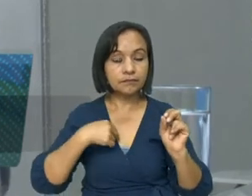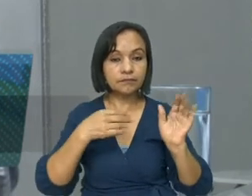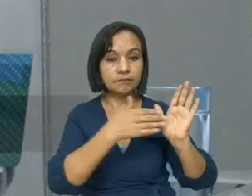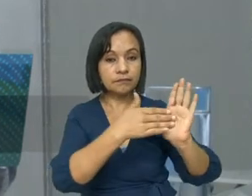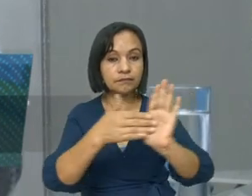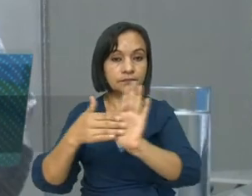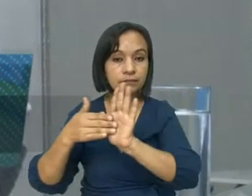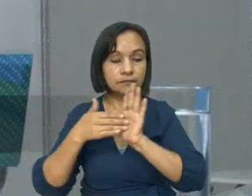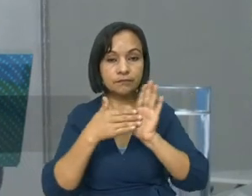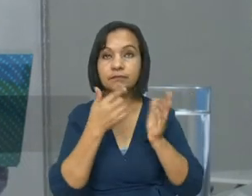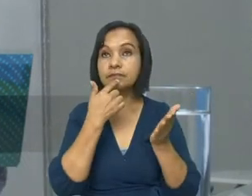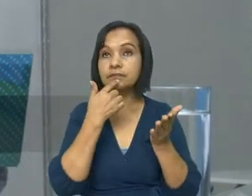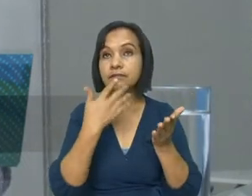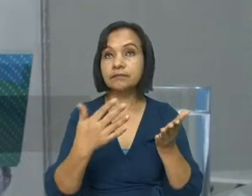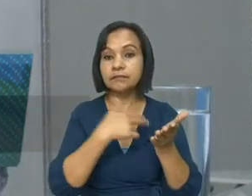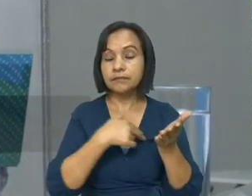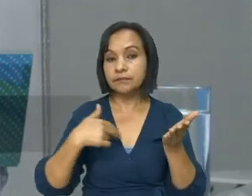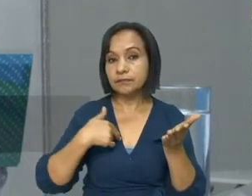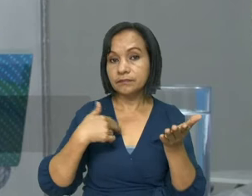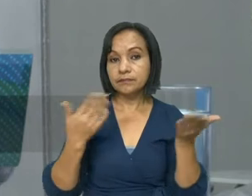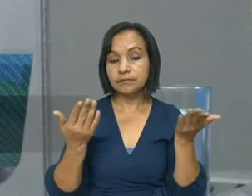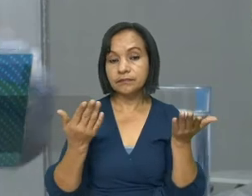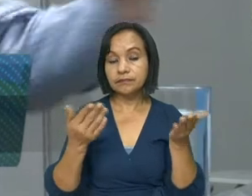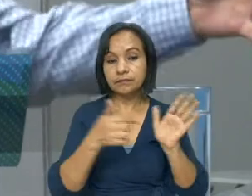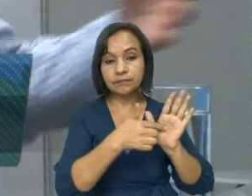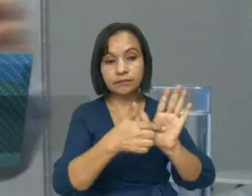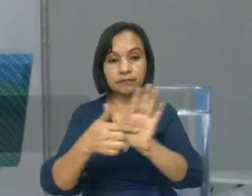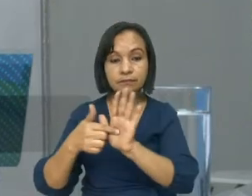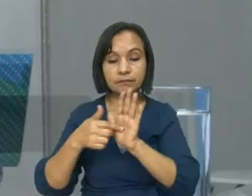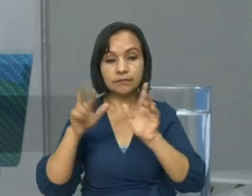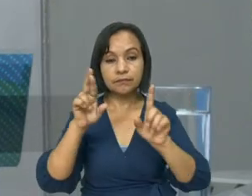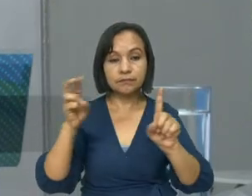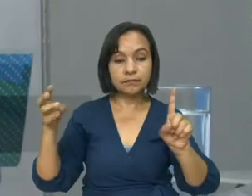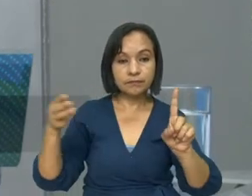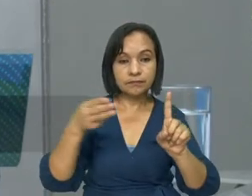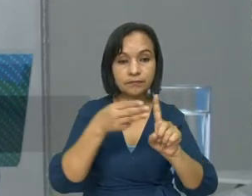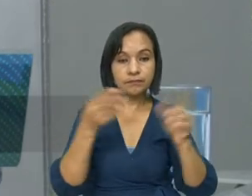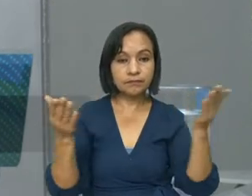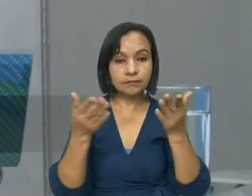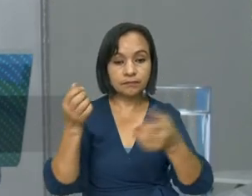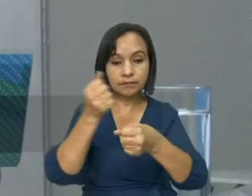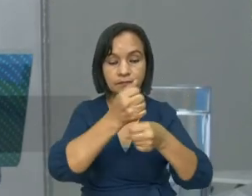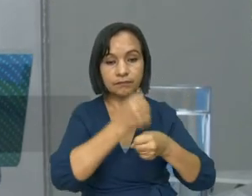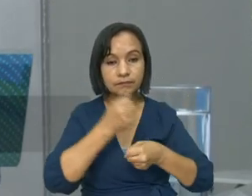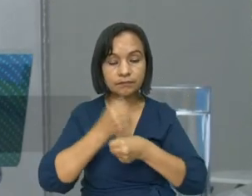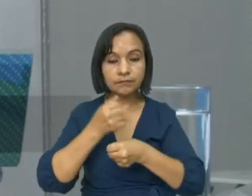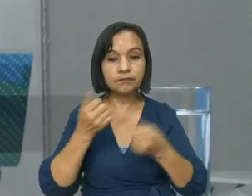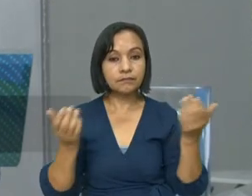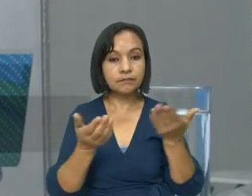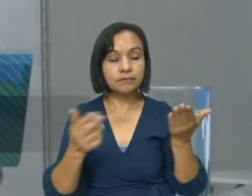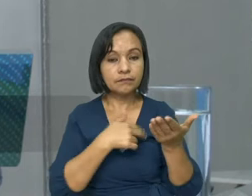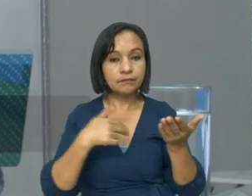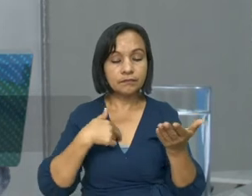modelo, porque aquí tiene que ver, es un modelo para la región de cómo funciona este sistema, cómo